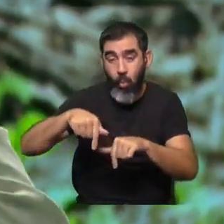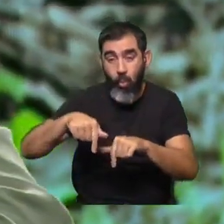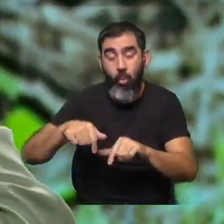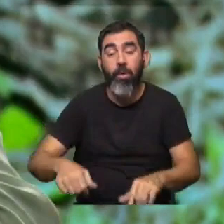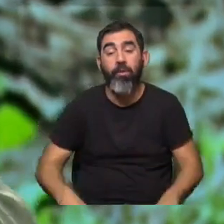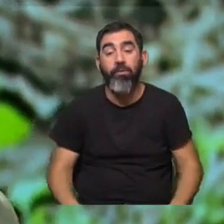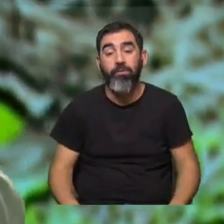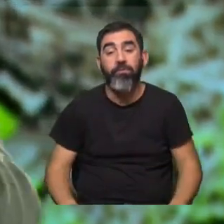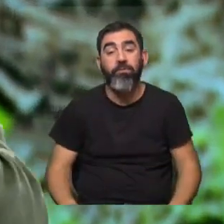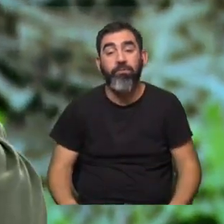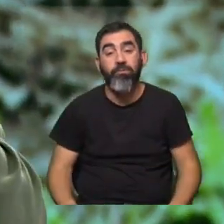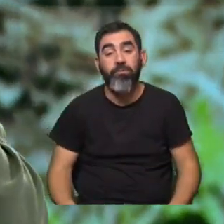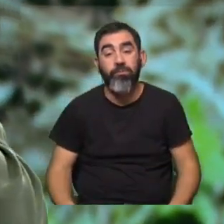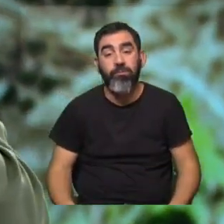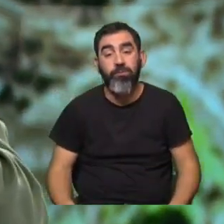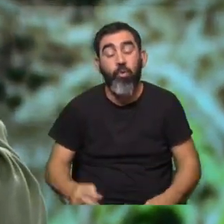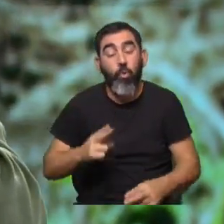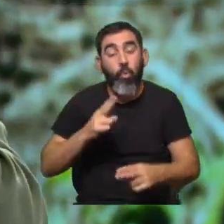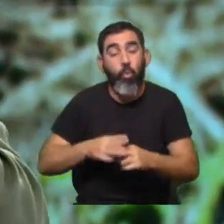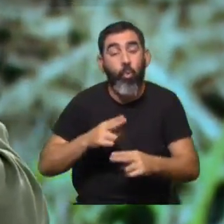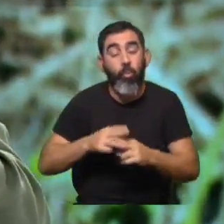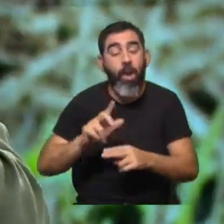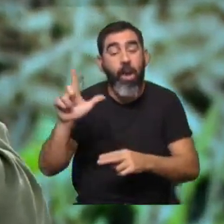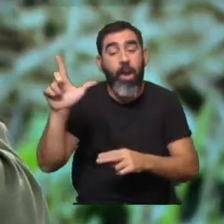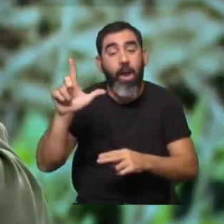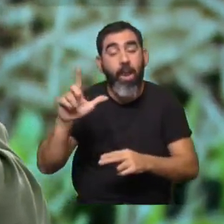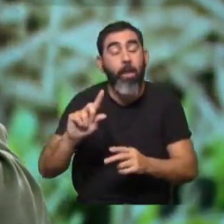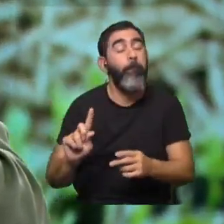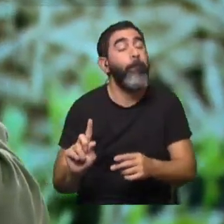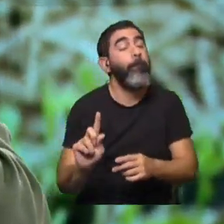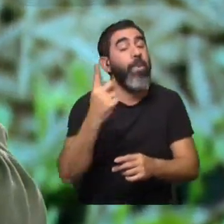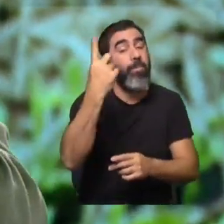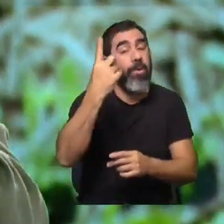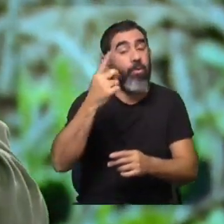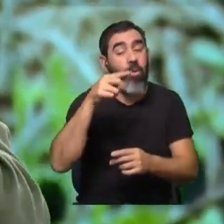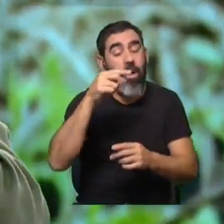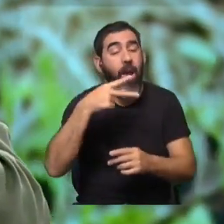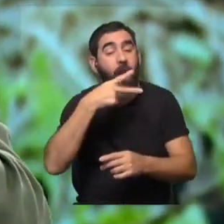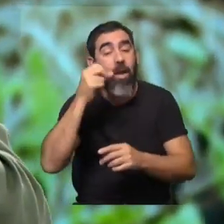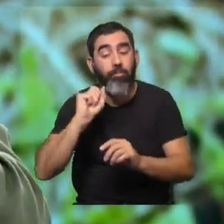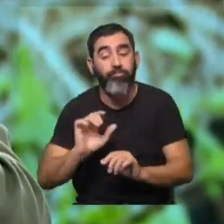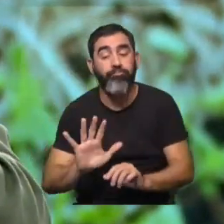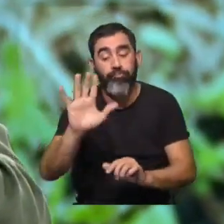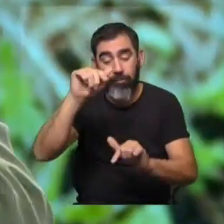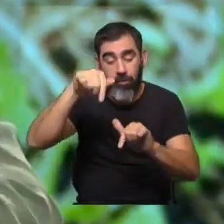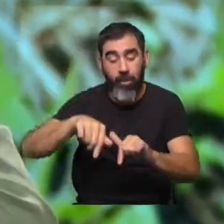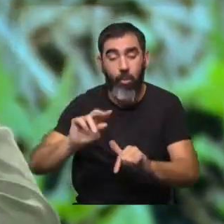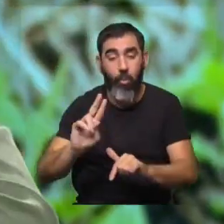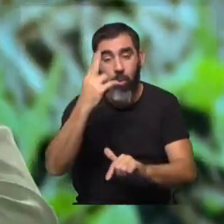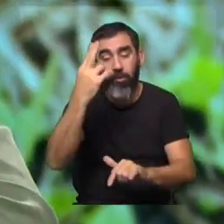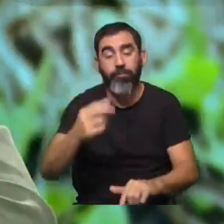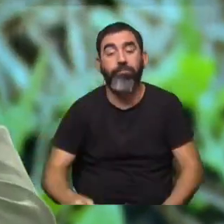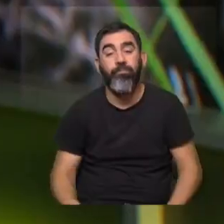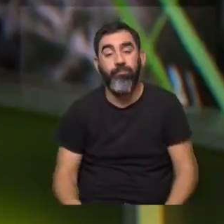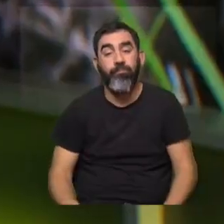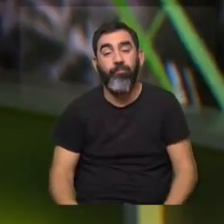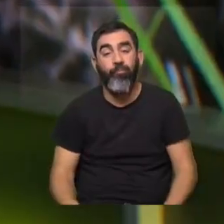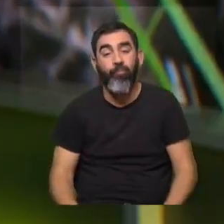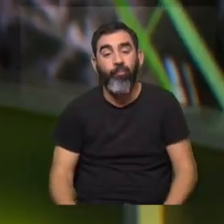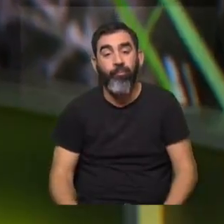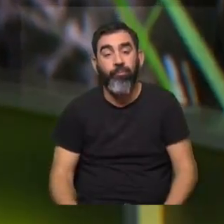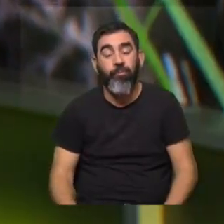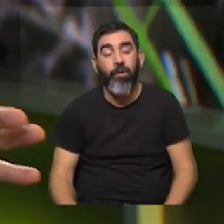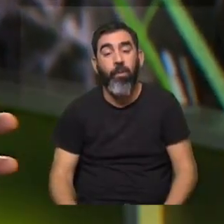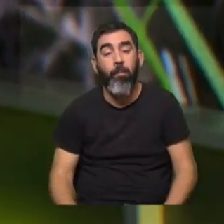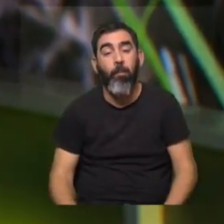pampeana, se reflota este nombre de Larrañaga, que fue el primero en decir este gato es propio de este territorio. Claro, porque estamos, al ser del pajonal